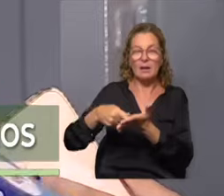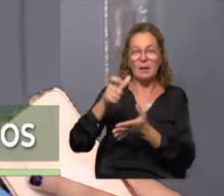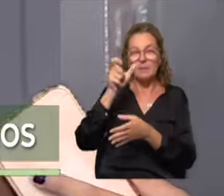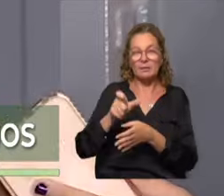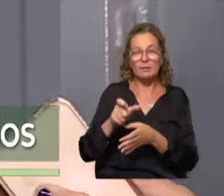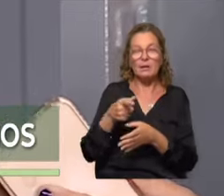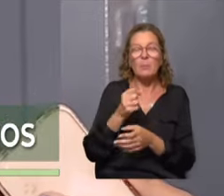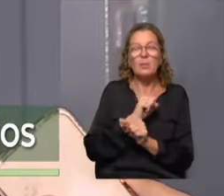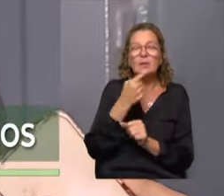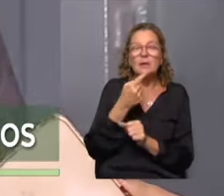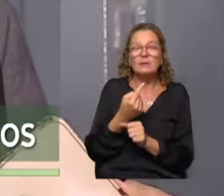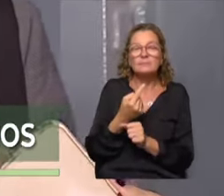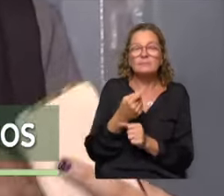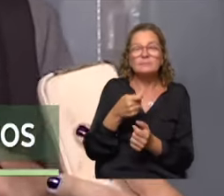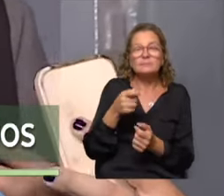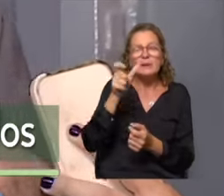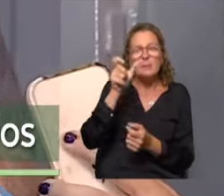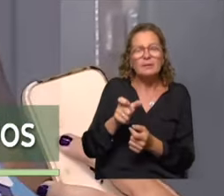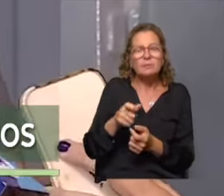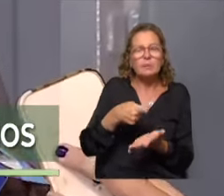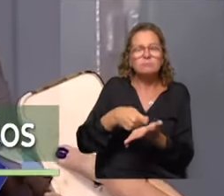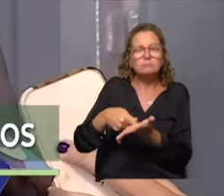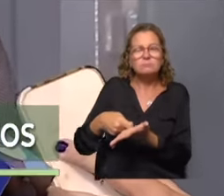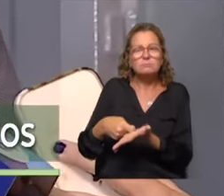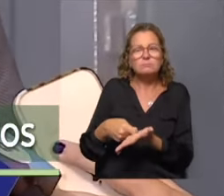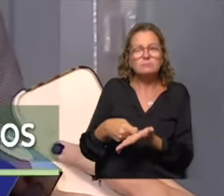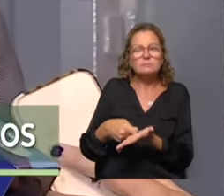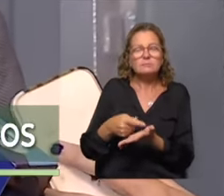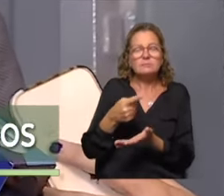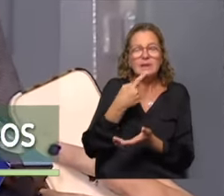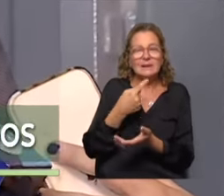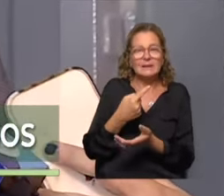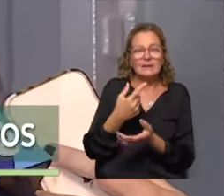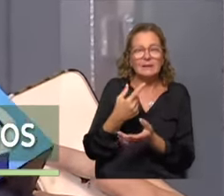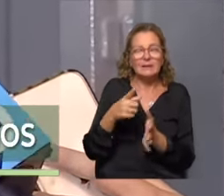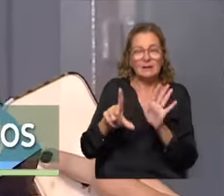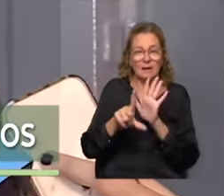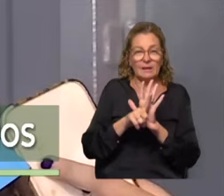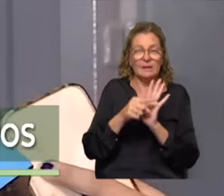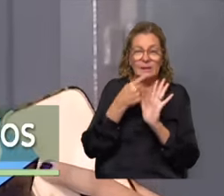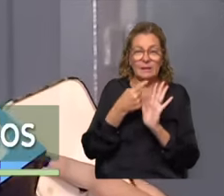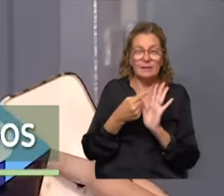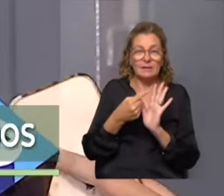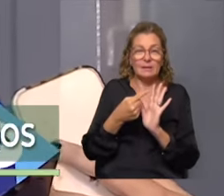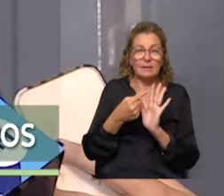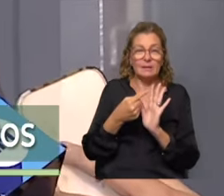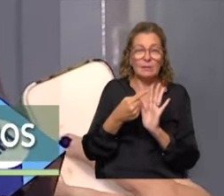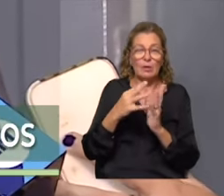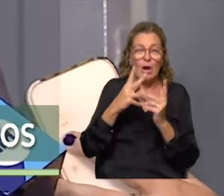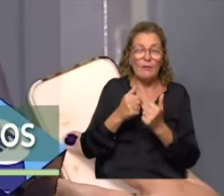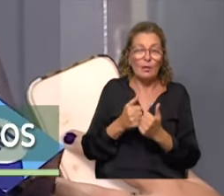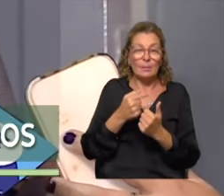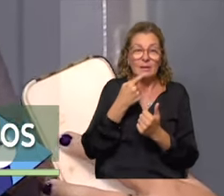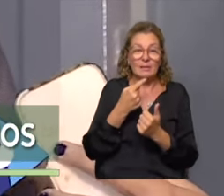puede decir sobre esa reparación a las víctimas? Bien, la reparación está establecida en la ley, justamente es una forma